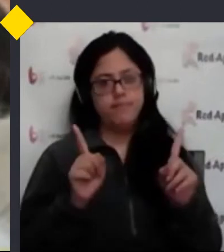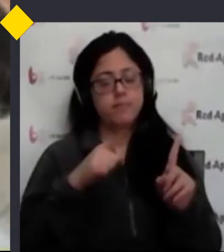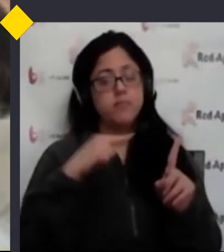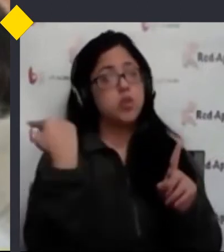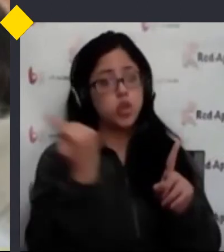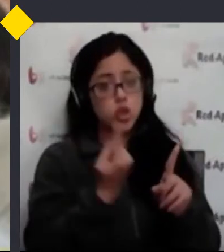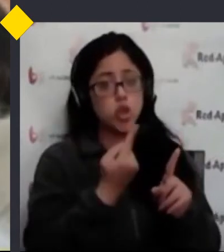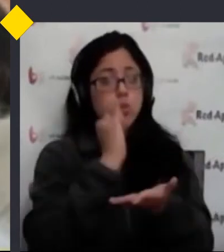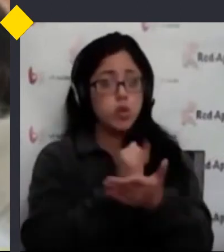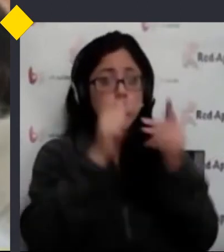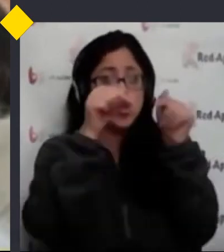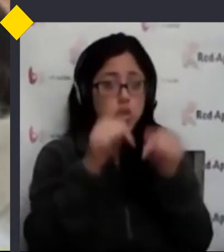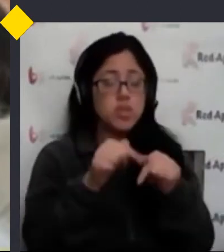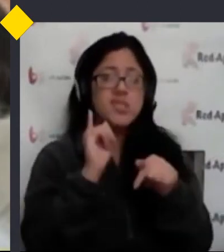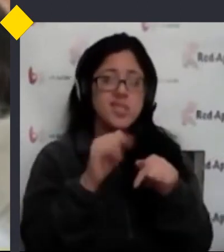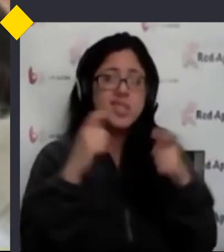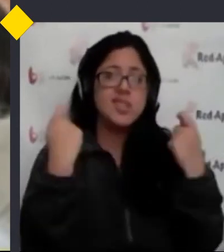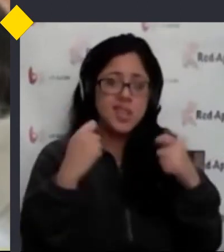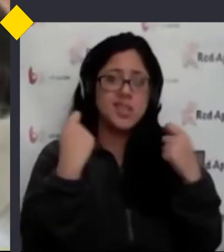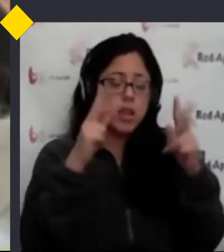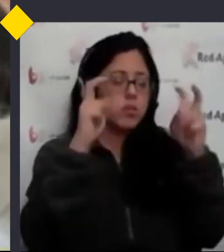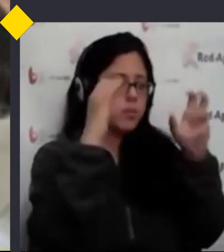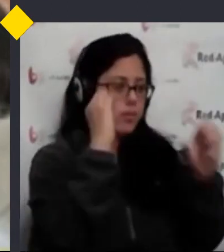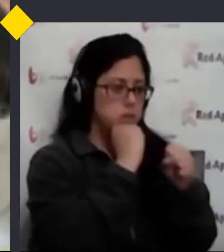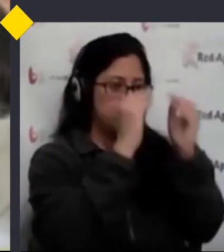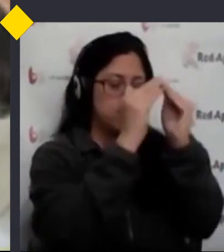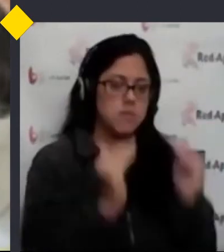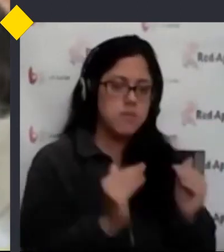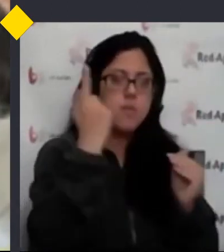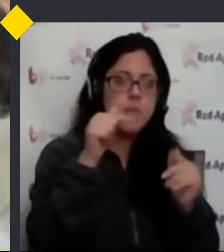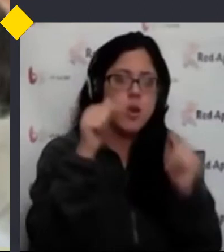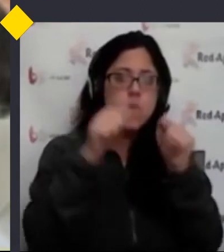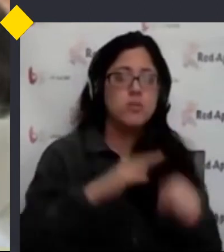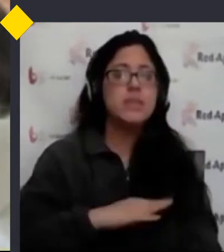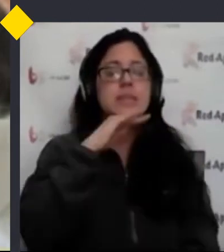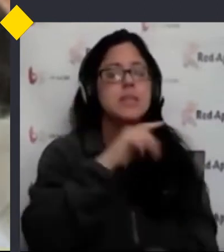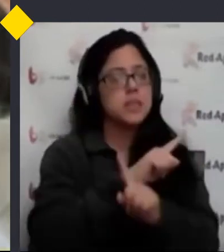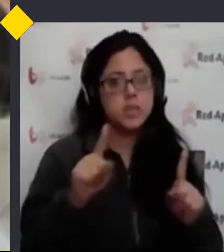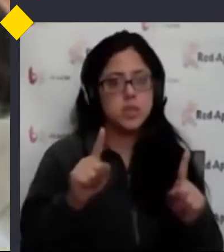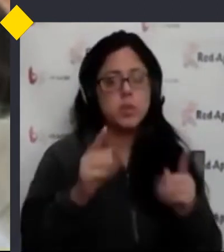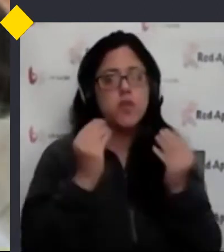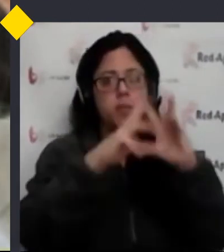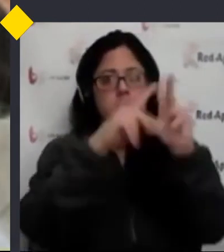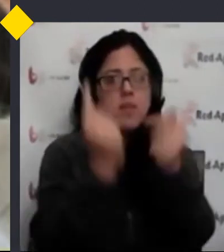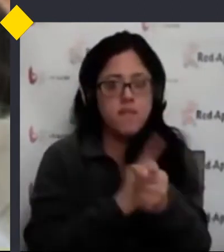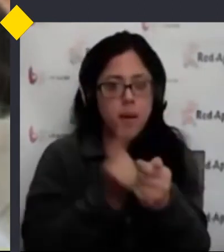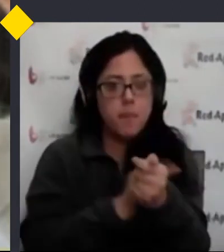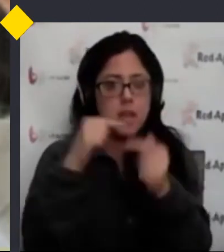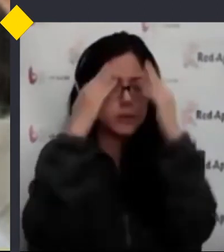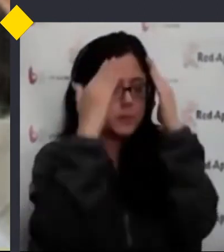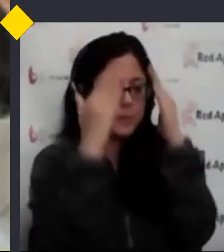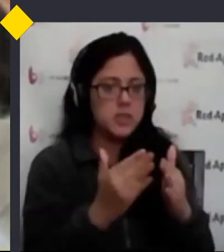que estamos en la práctica del teletrabajo, pero eso no es suficiente porque todas nuestras familias a las que atendemos han